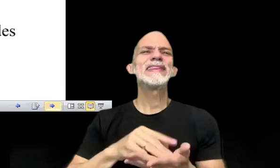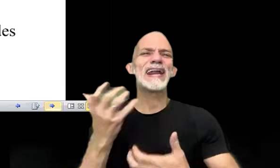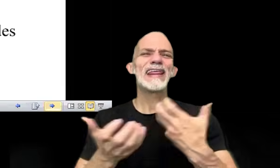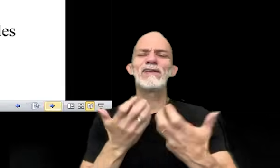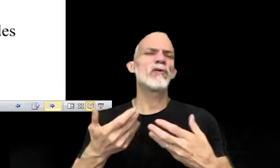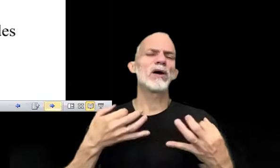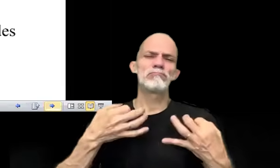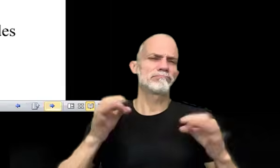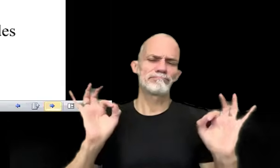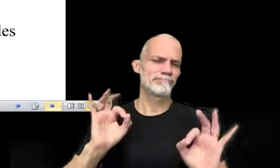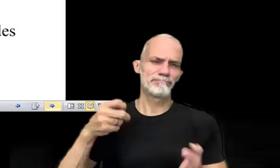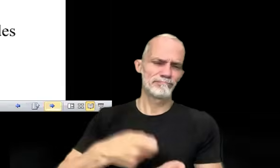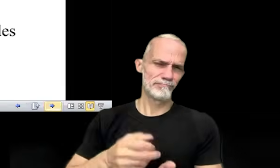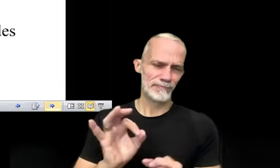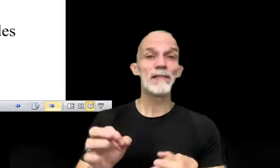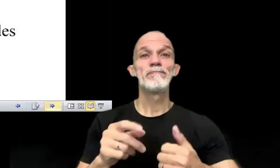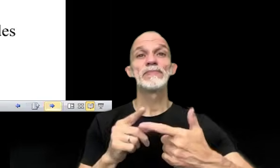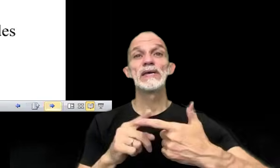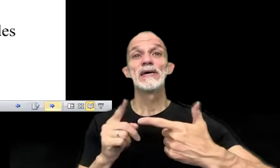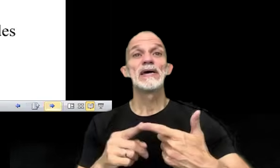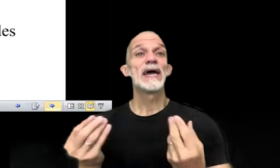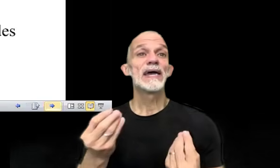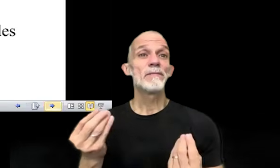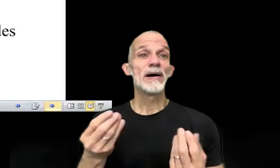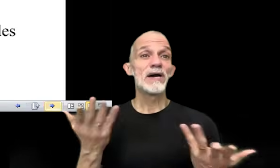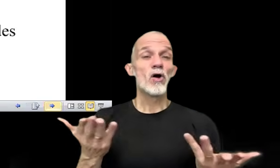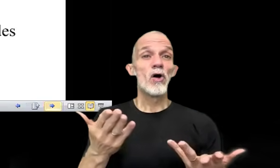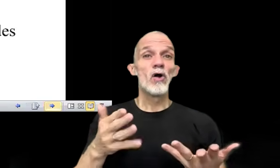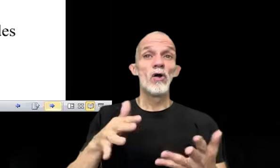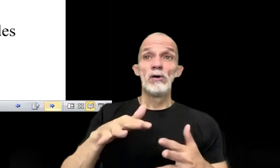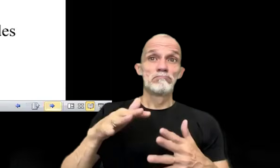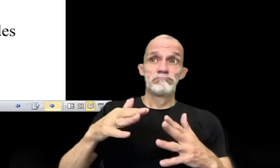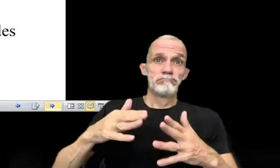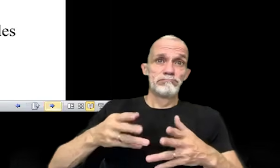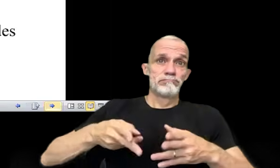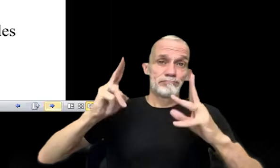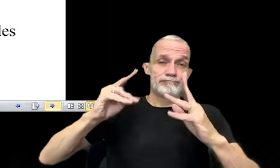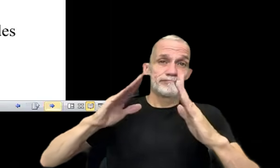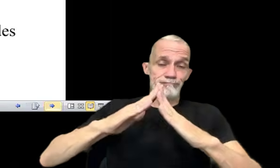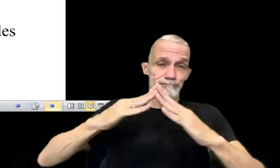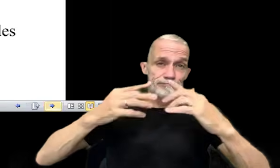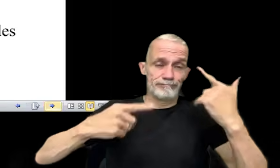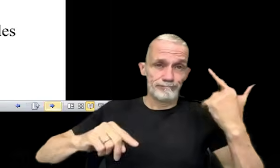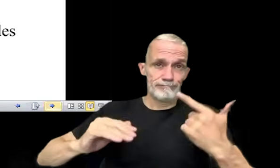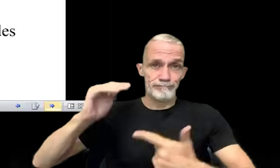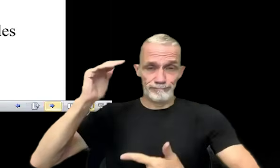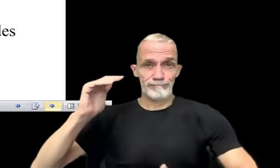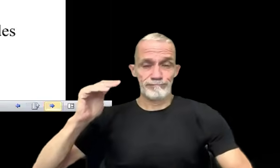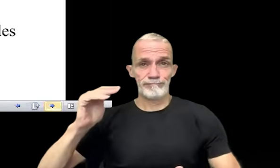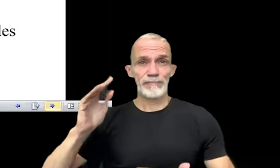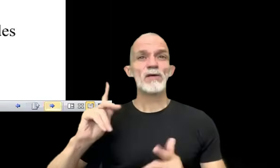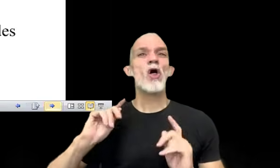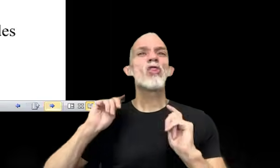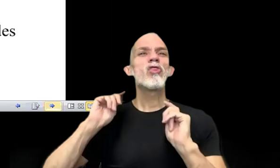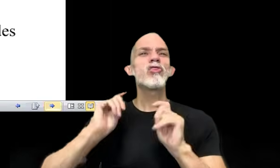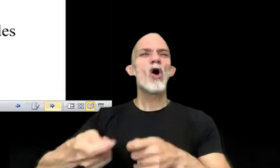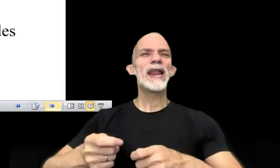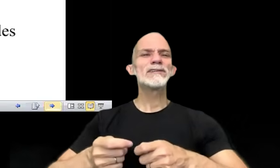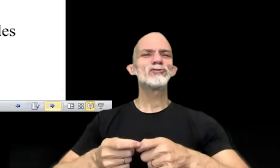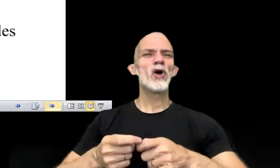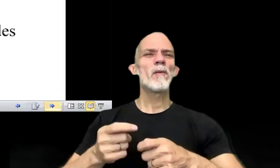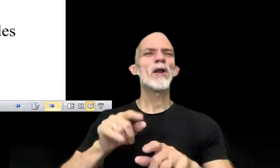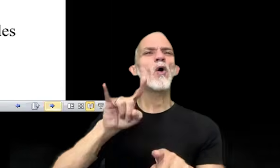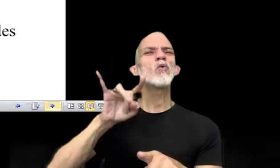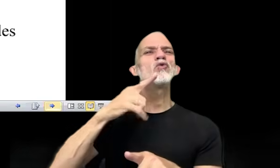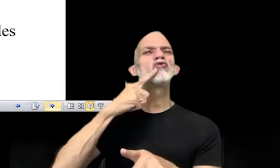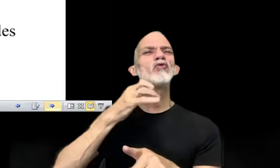Fuego, están exentos. ¿Qué sucede con los inmuebles que tienen la donación con reserva